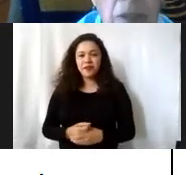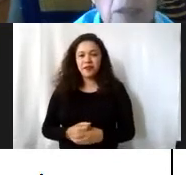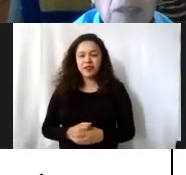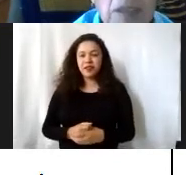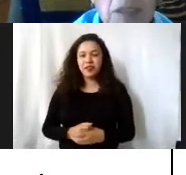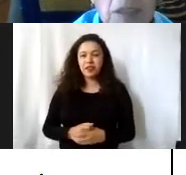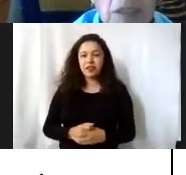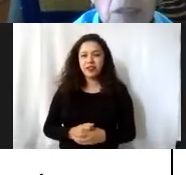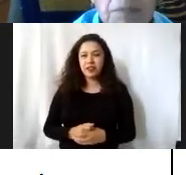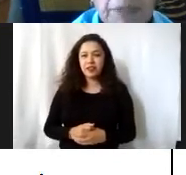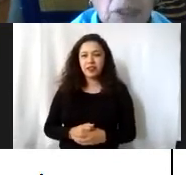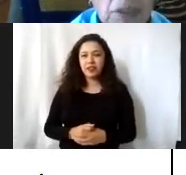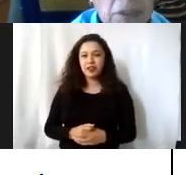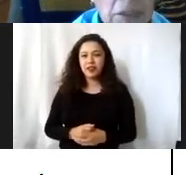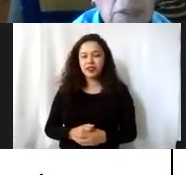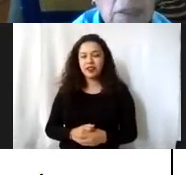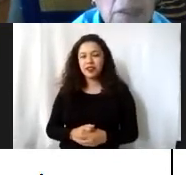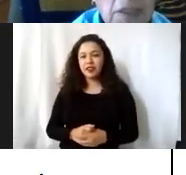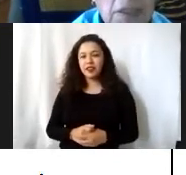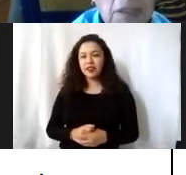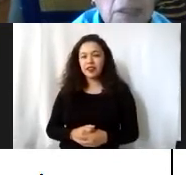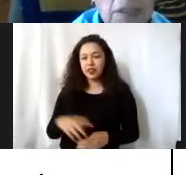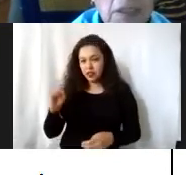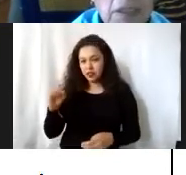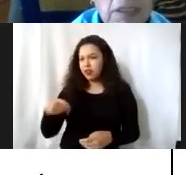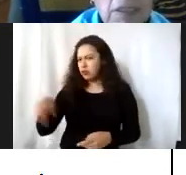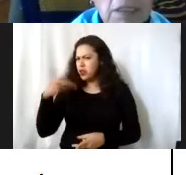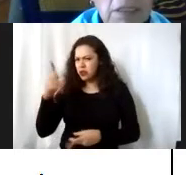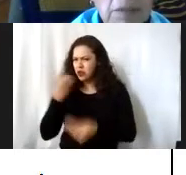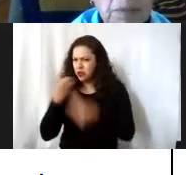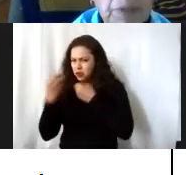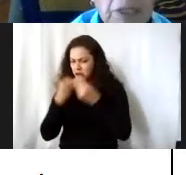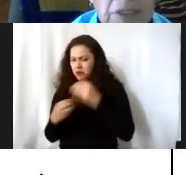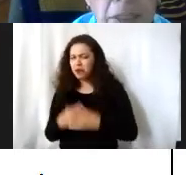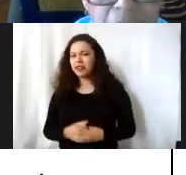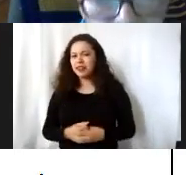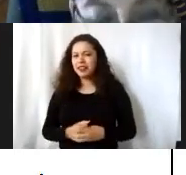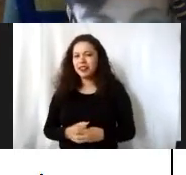20... Vale. Ustedes coman, ¿eh? Sí.